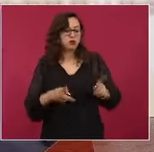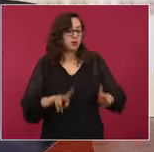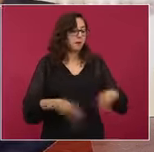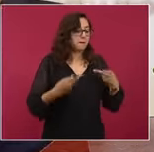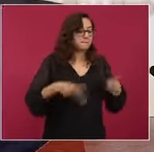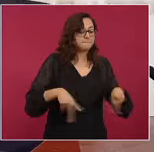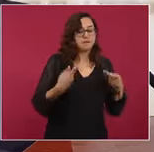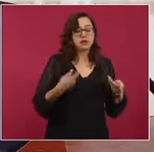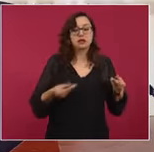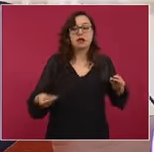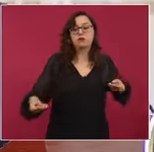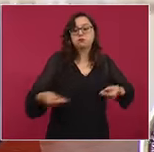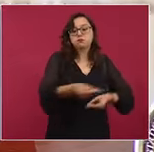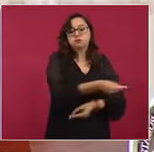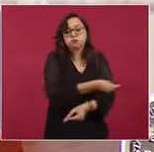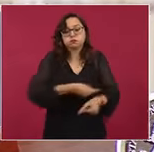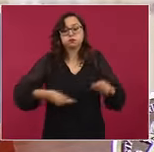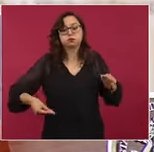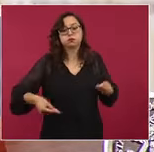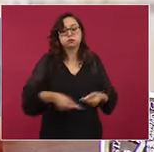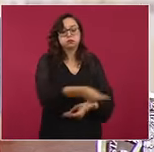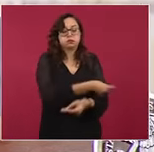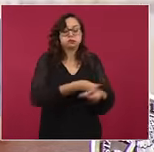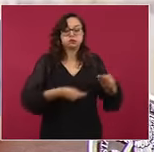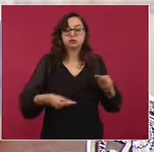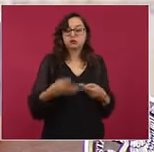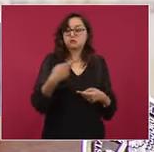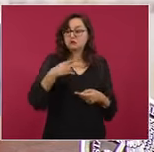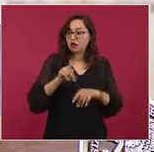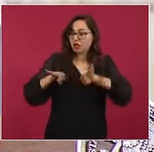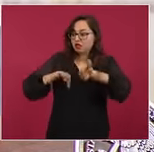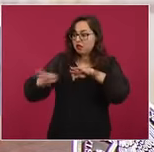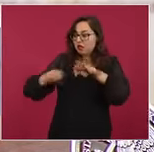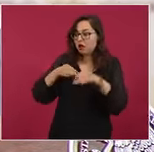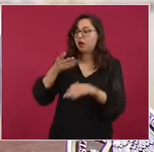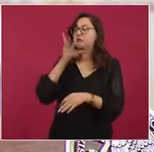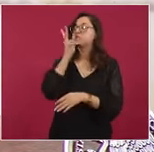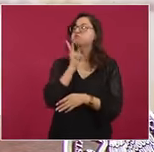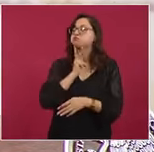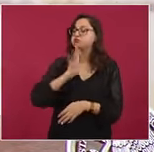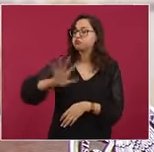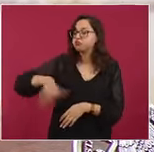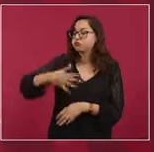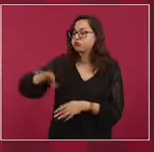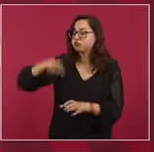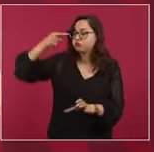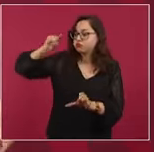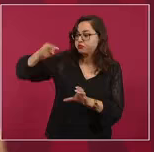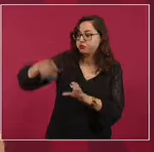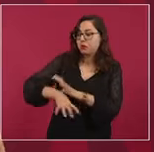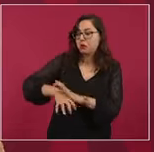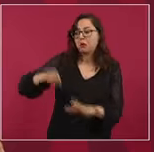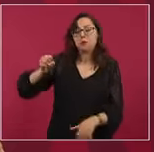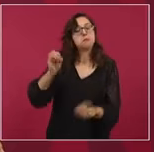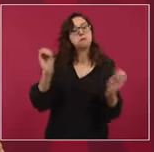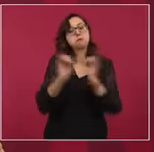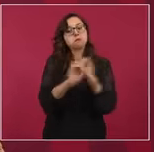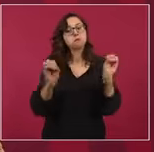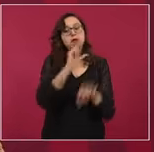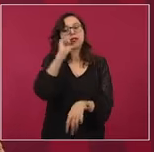de las concesiones que recibieron. Entonces, si quisiéramos,